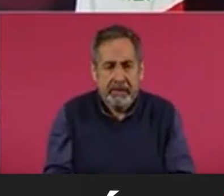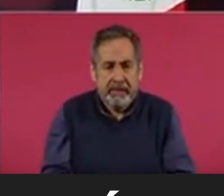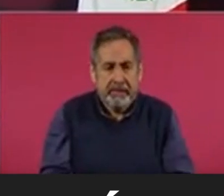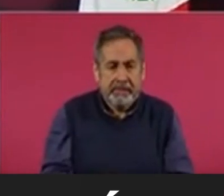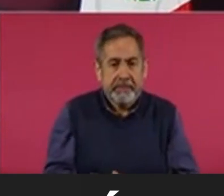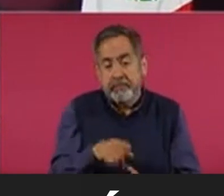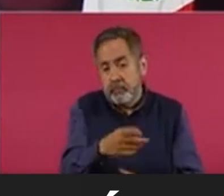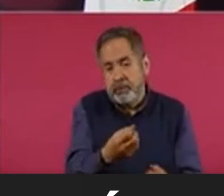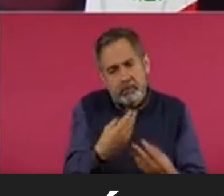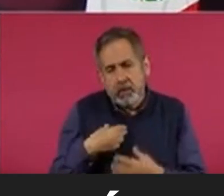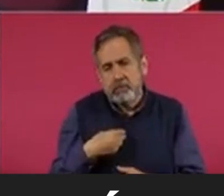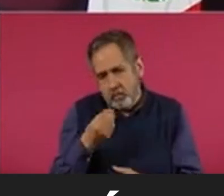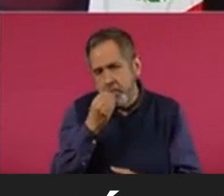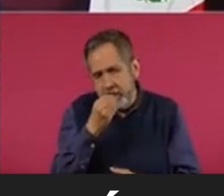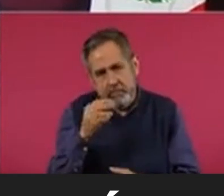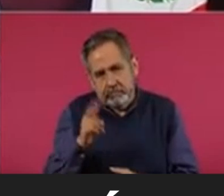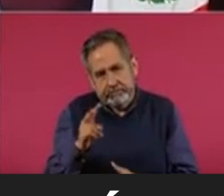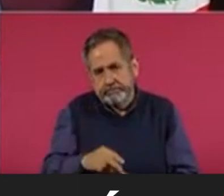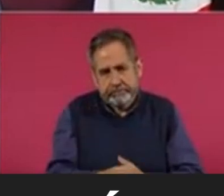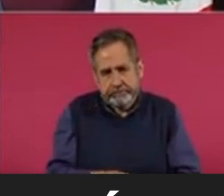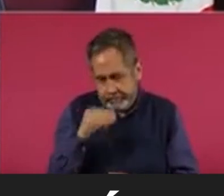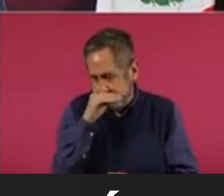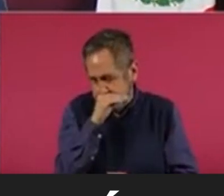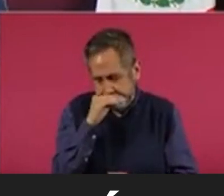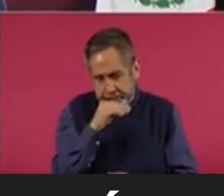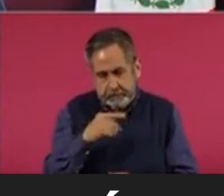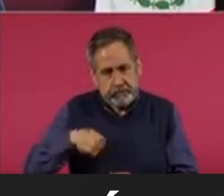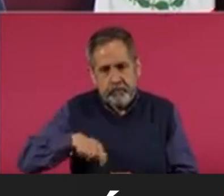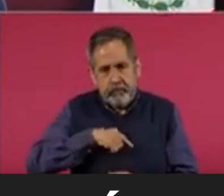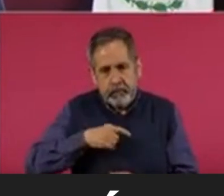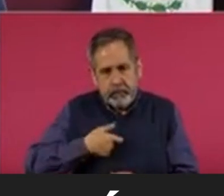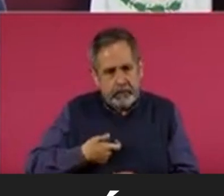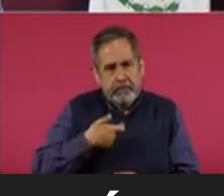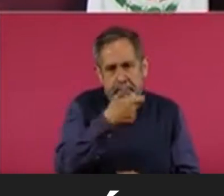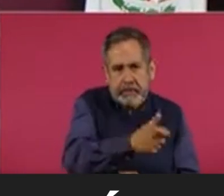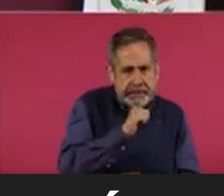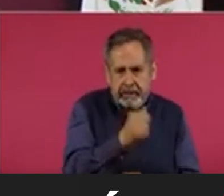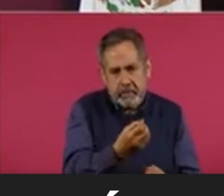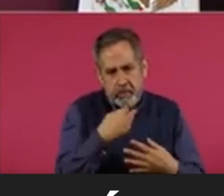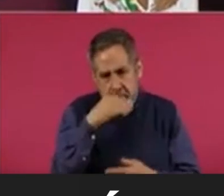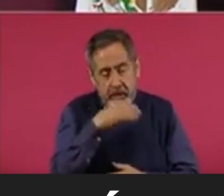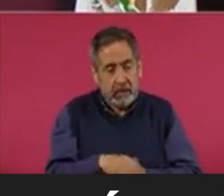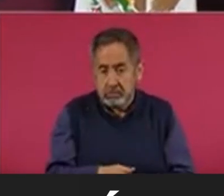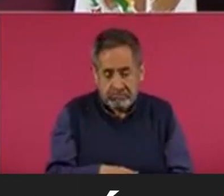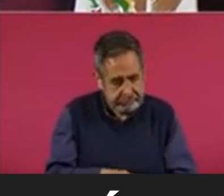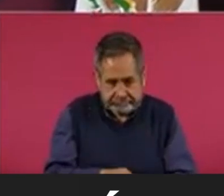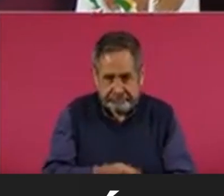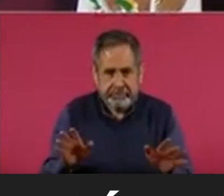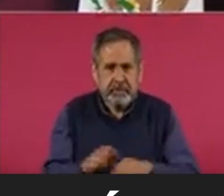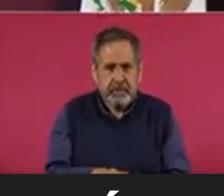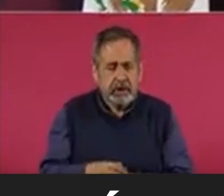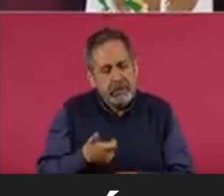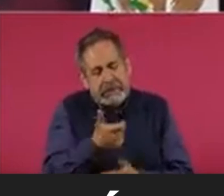y nos daba comida sin que le tuviésemos que pagar, sino